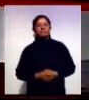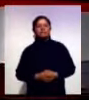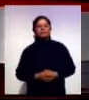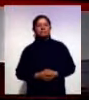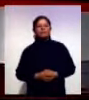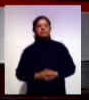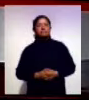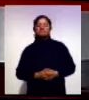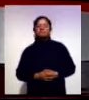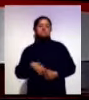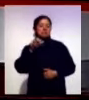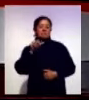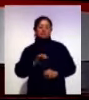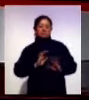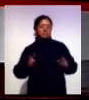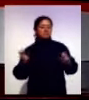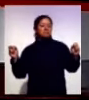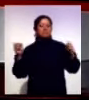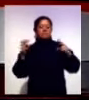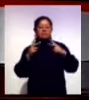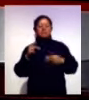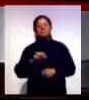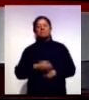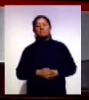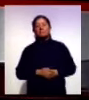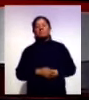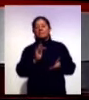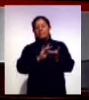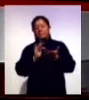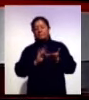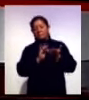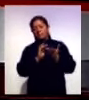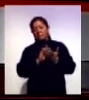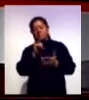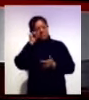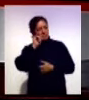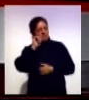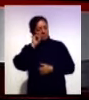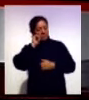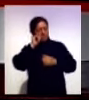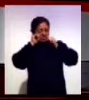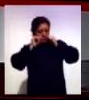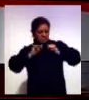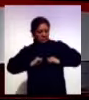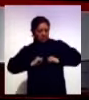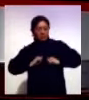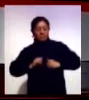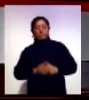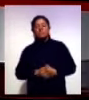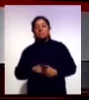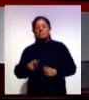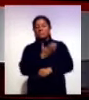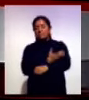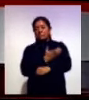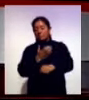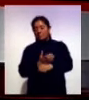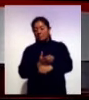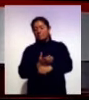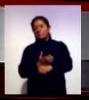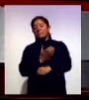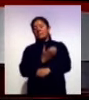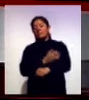Y ya con esta información nos estamos despidiendo de usted, por supuesto, siempre agradeciendo el favor de su atención, que nos haya acompañado a lo largo